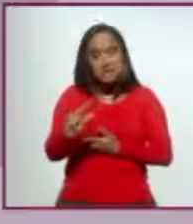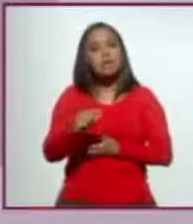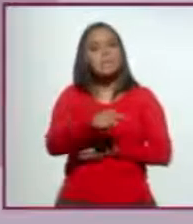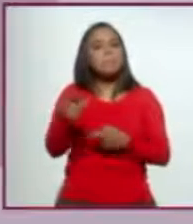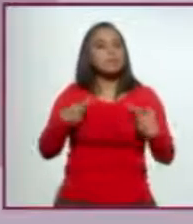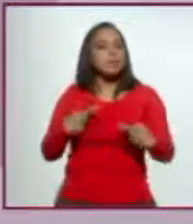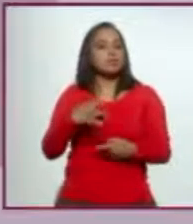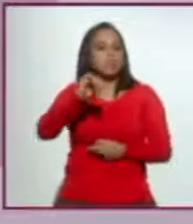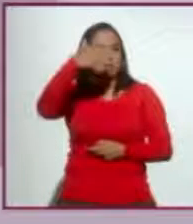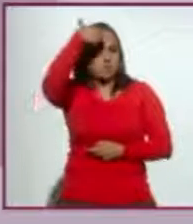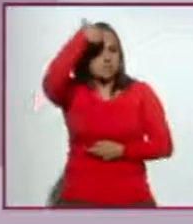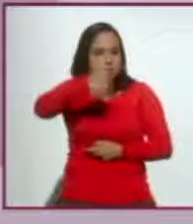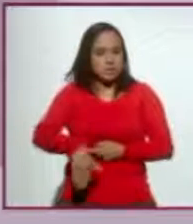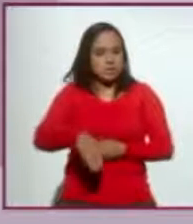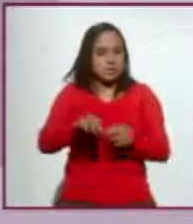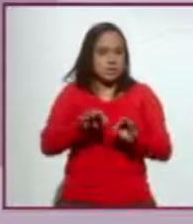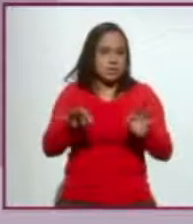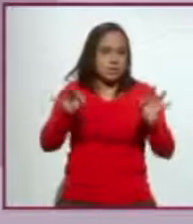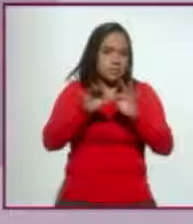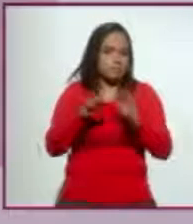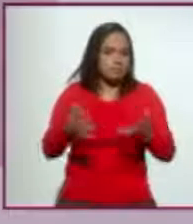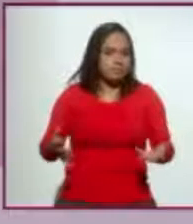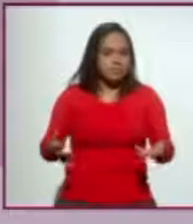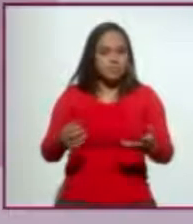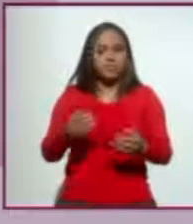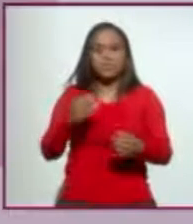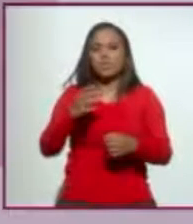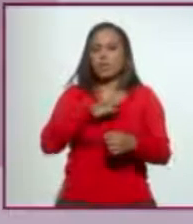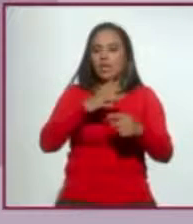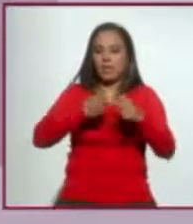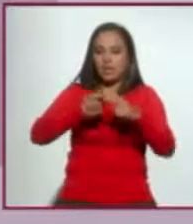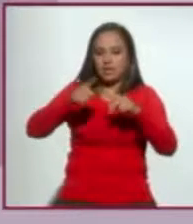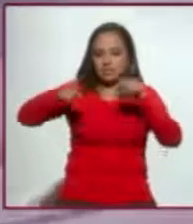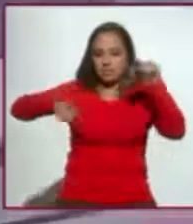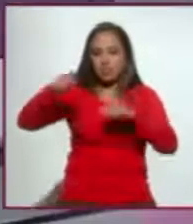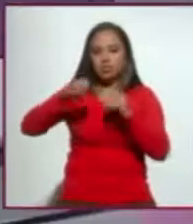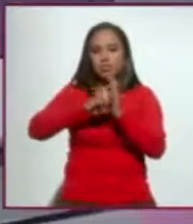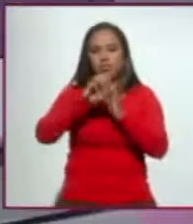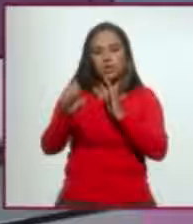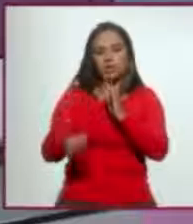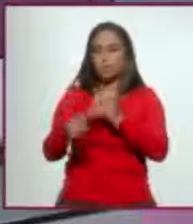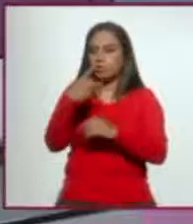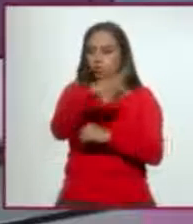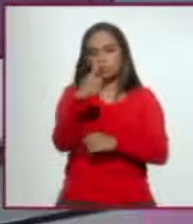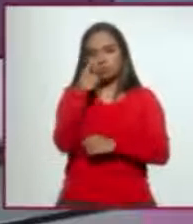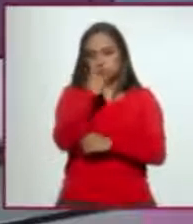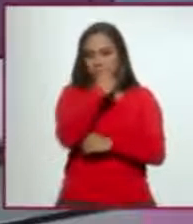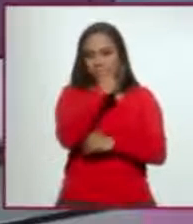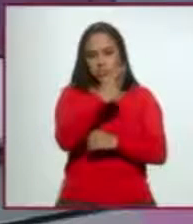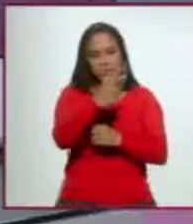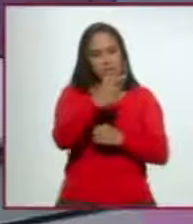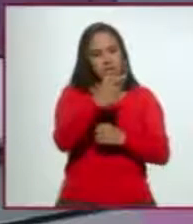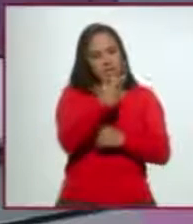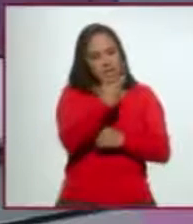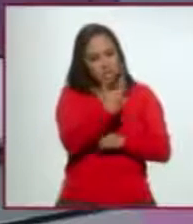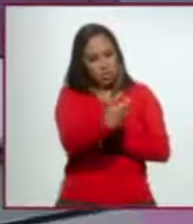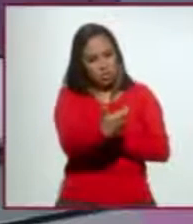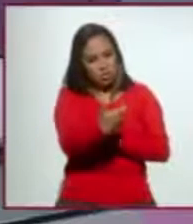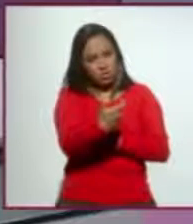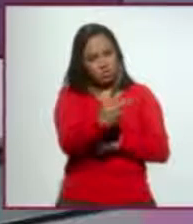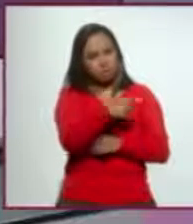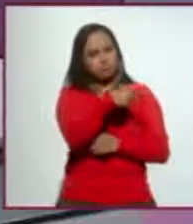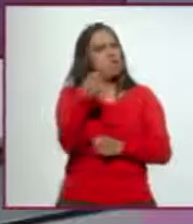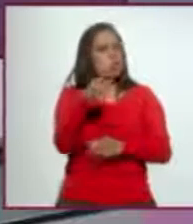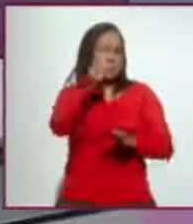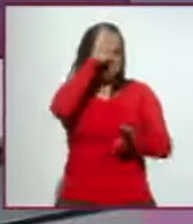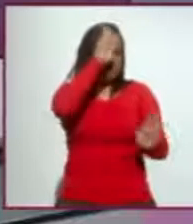¿no? Entonces, por eso creo que nuevamente se movieron otros indicadores, como la percepción de los ciudadanos de la economía, que la ven